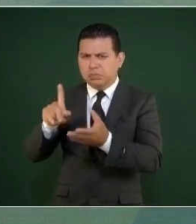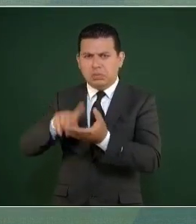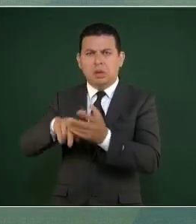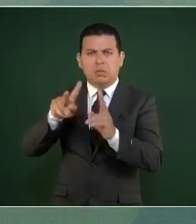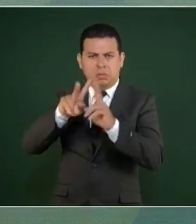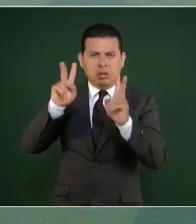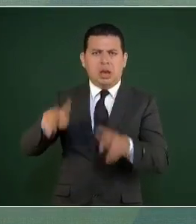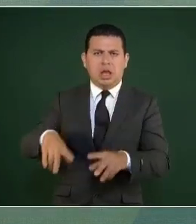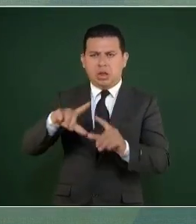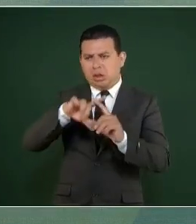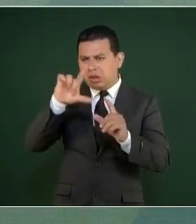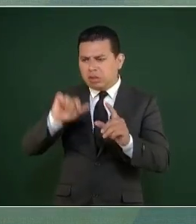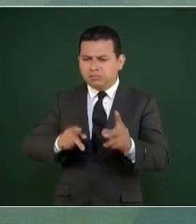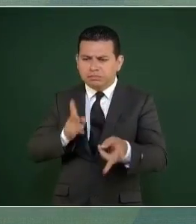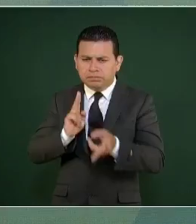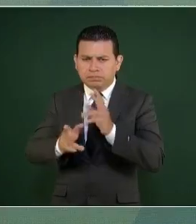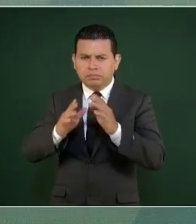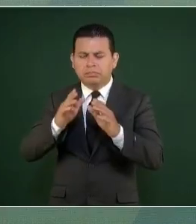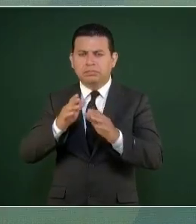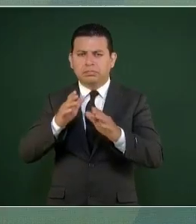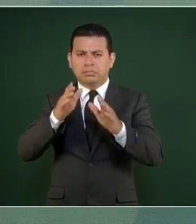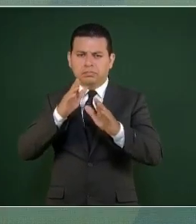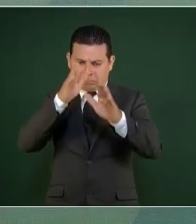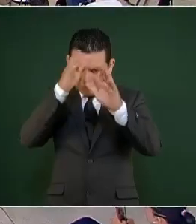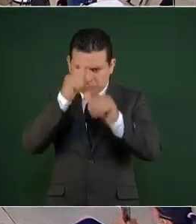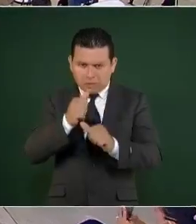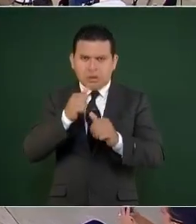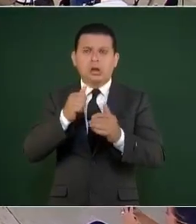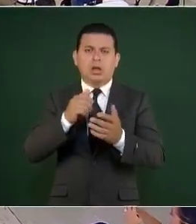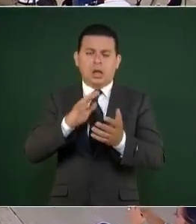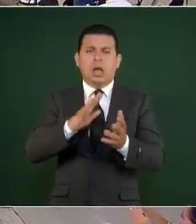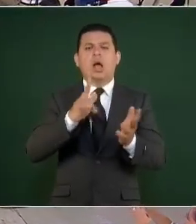Nacional y quedamos en volvernos a reunir